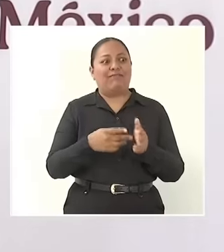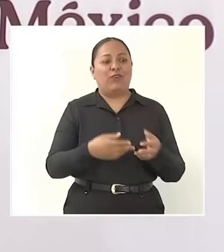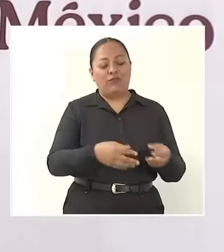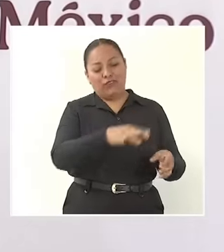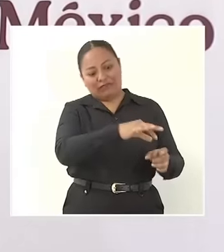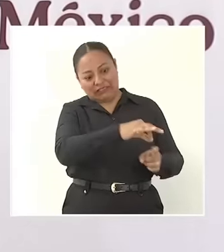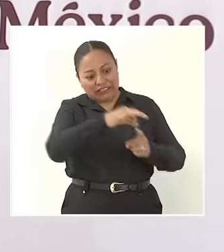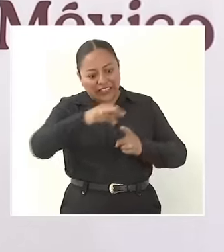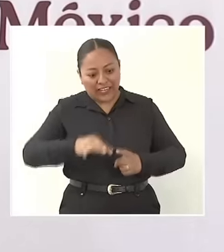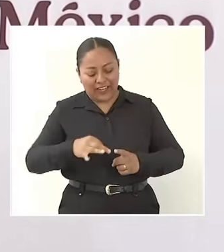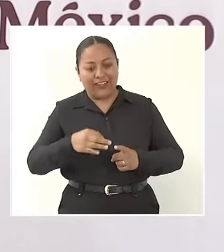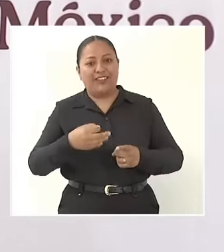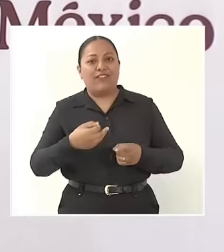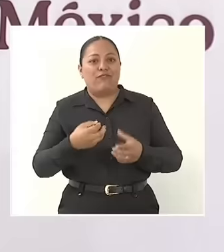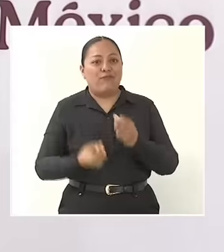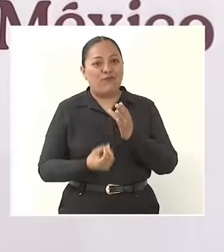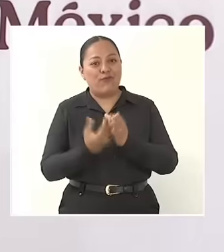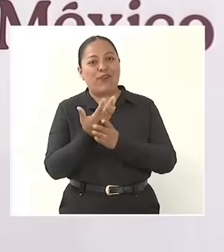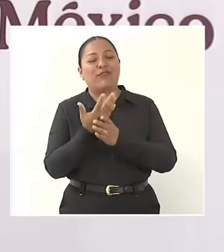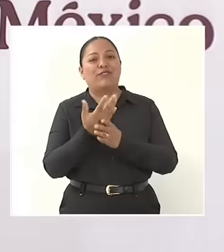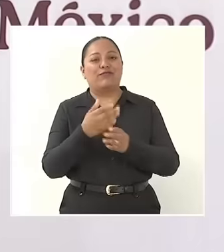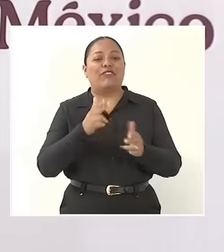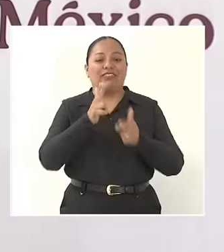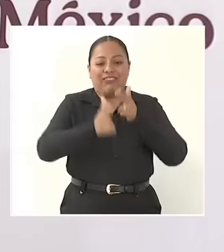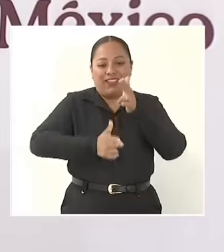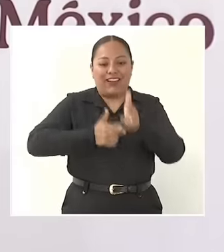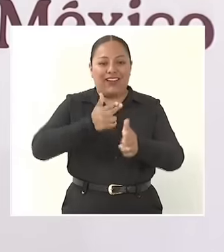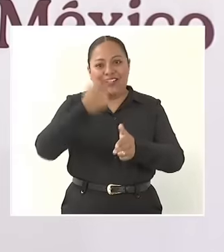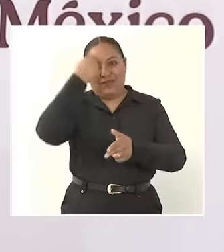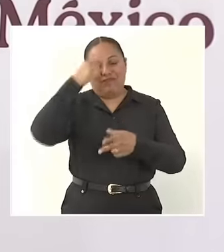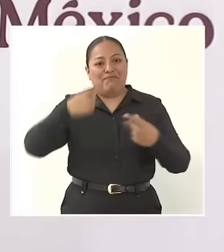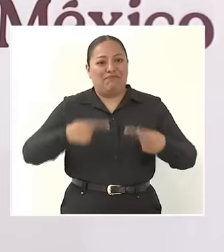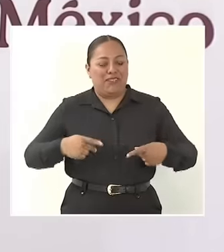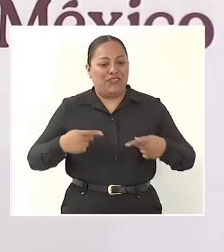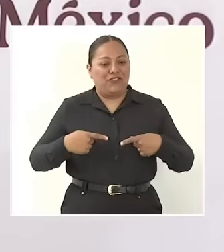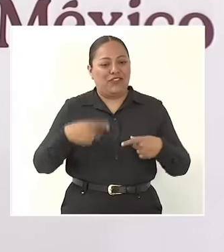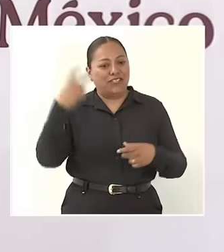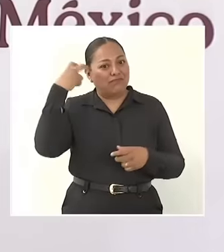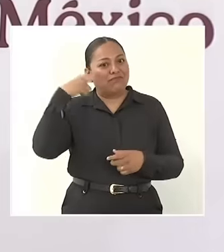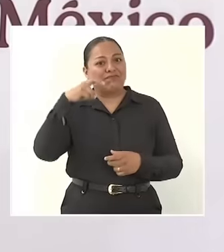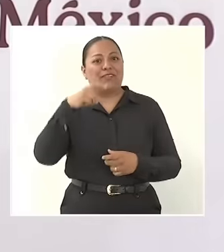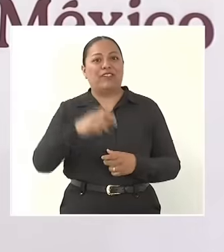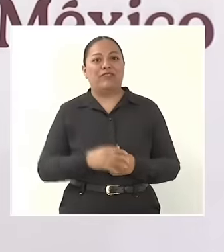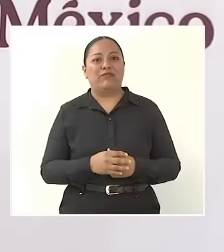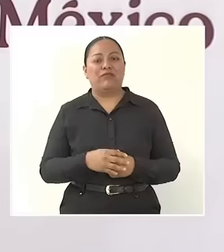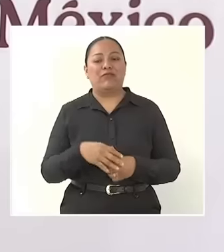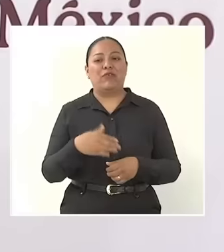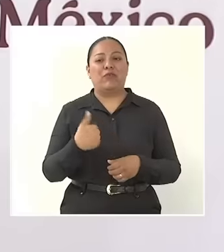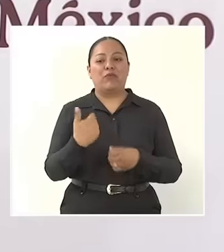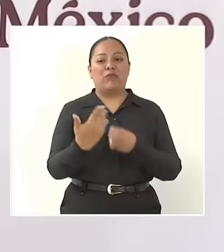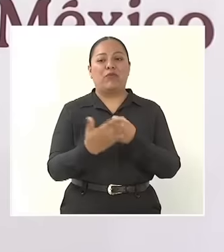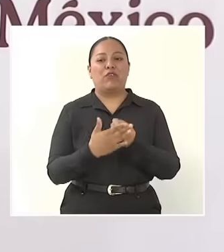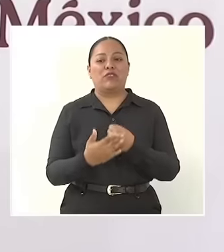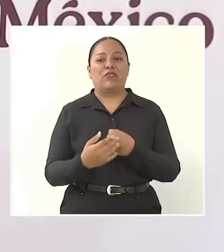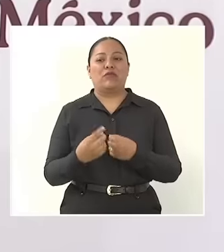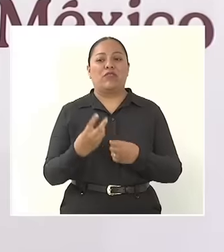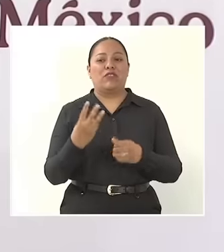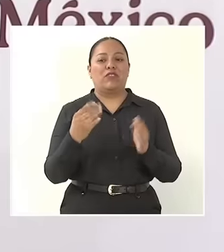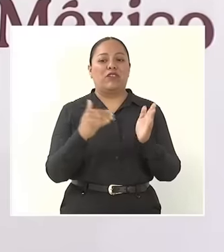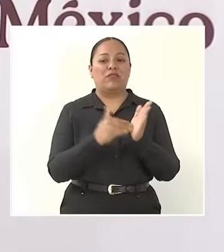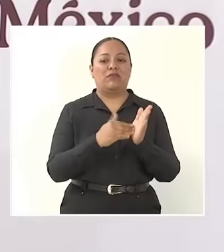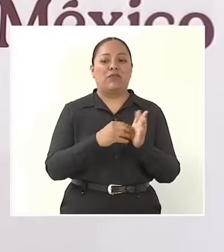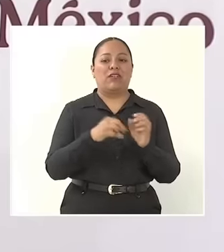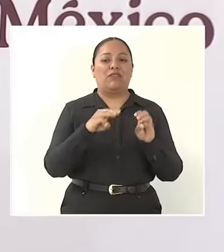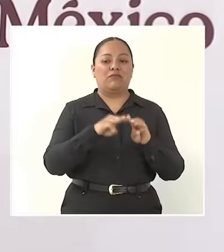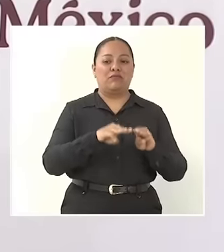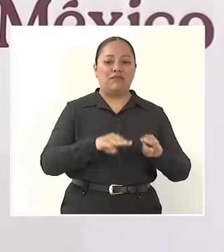En los siguientes años se construirán más de 3.000 kilómetros de vías ferroviarias para pasajeros con rutas como las de